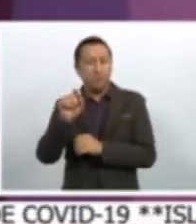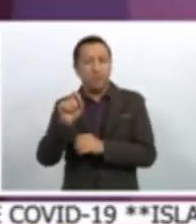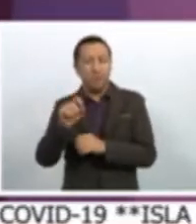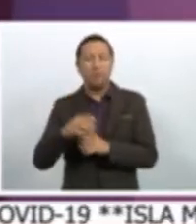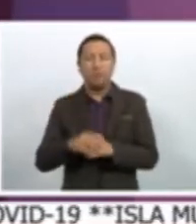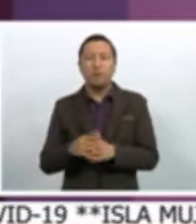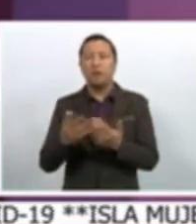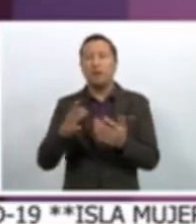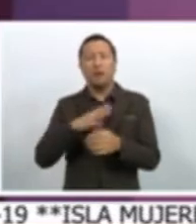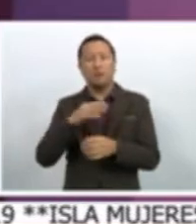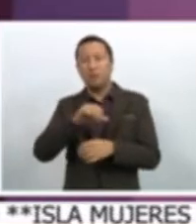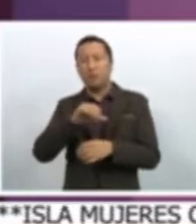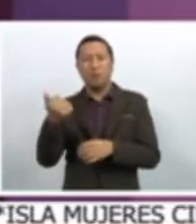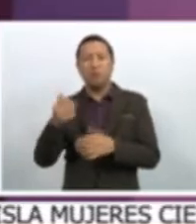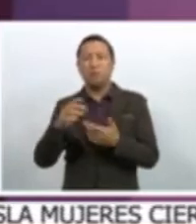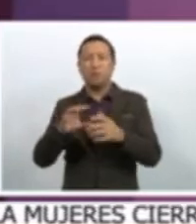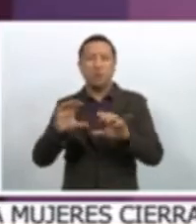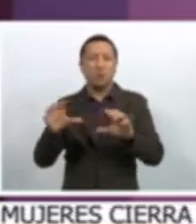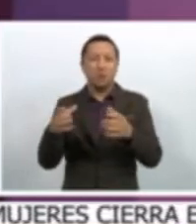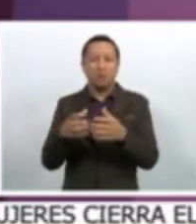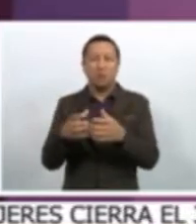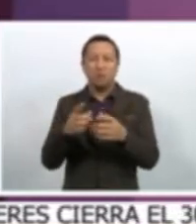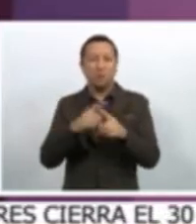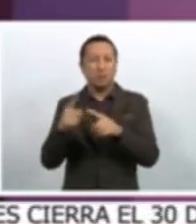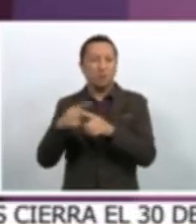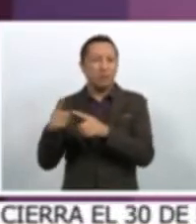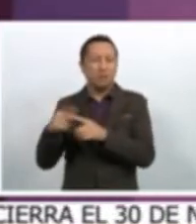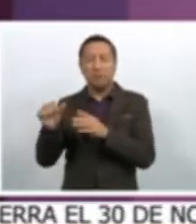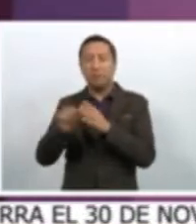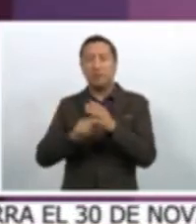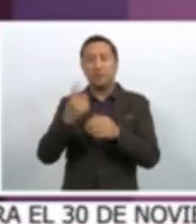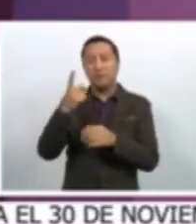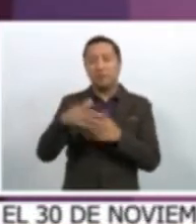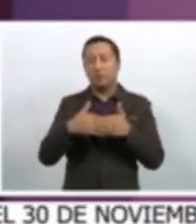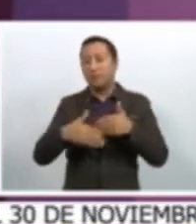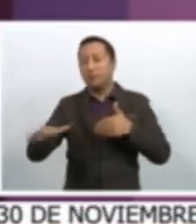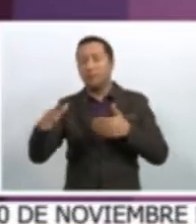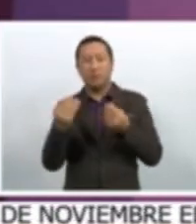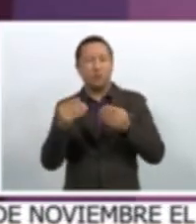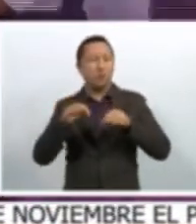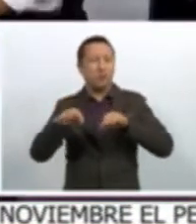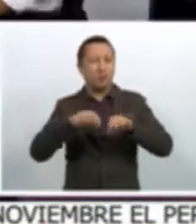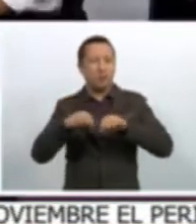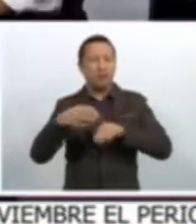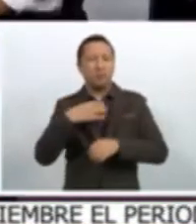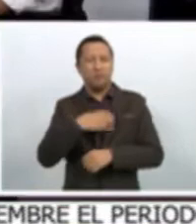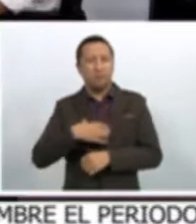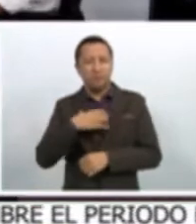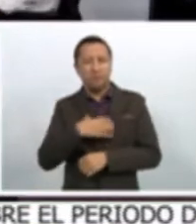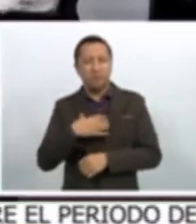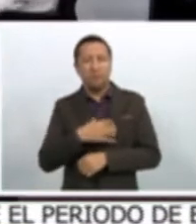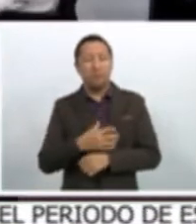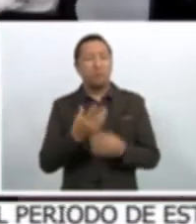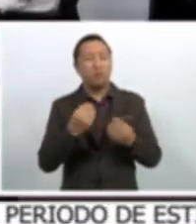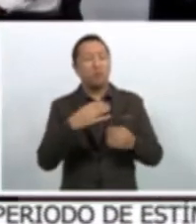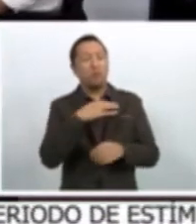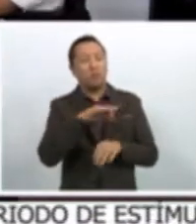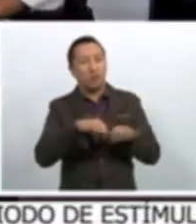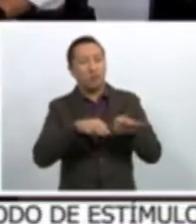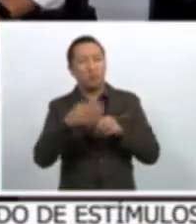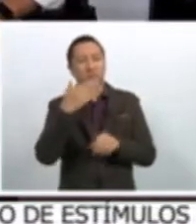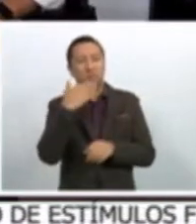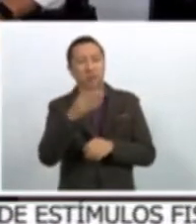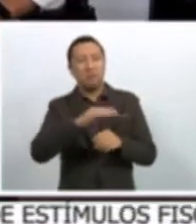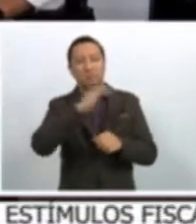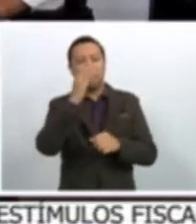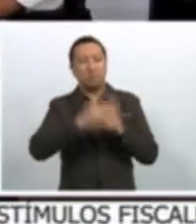Economía Solidaria, los Clubes por la Paz. Se viene en diciembre todavía con mucho trabajo, así que muy contentos. Te espera mucho trabajo. Todavía qué no. Qué bueno, para cerrar como